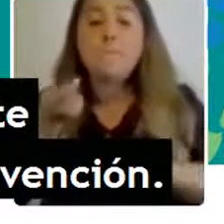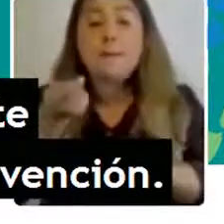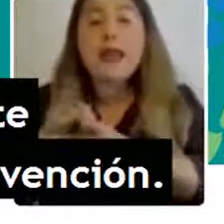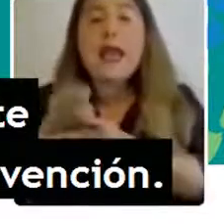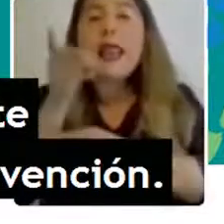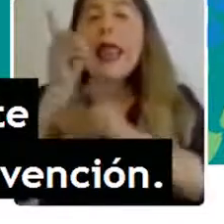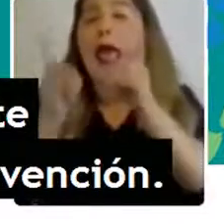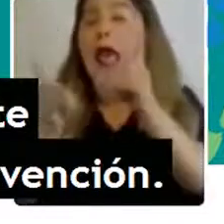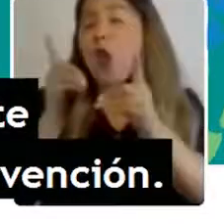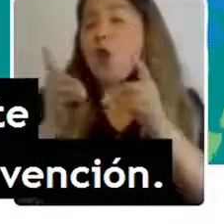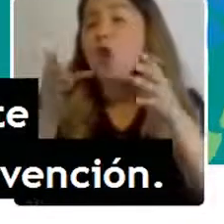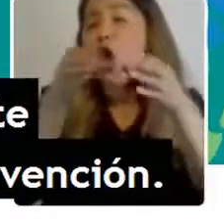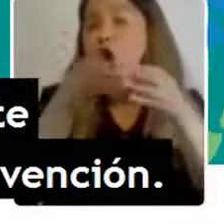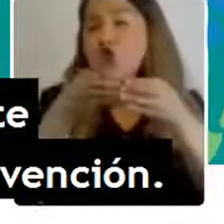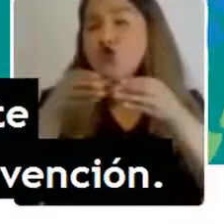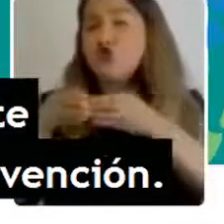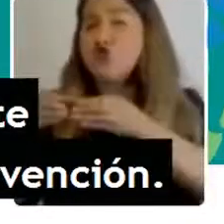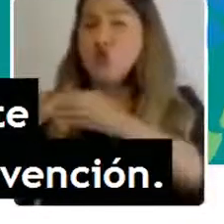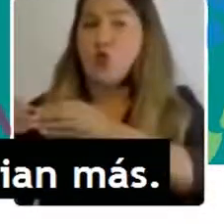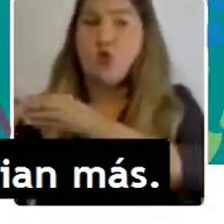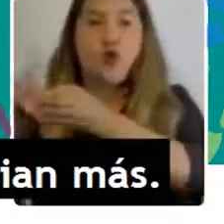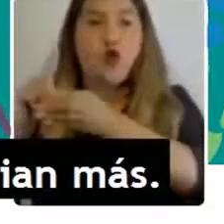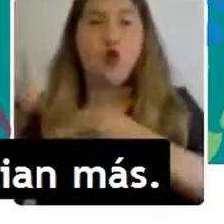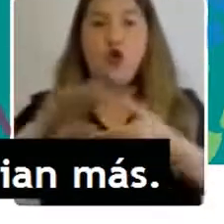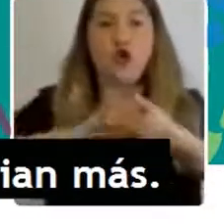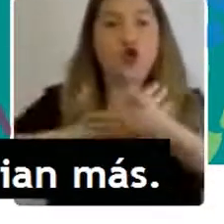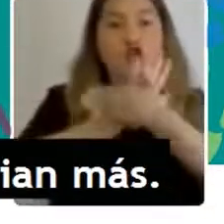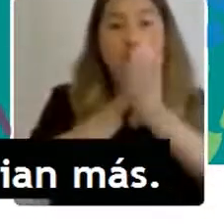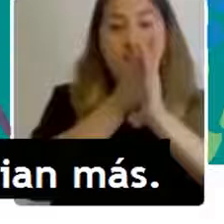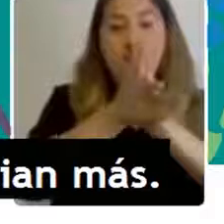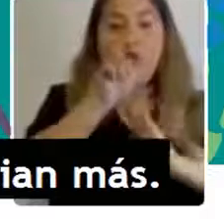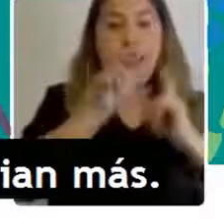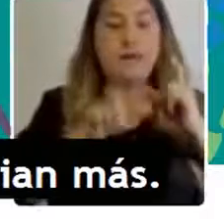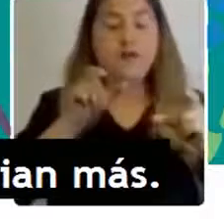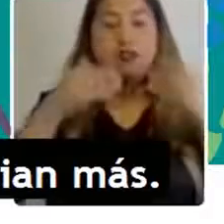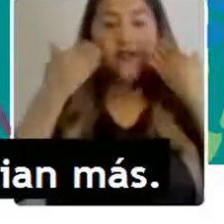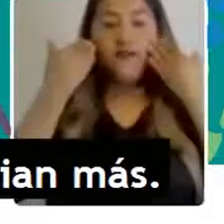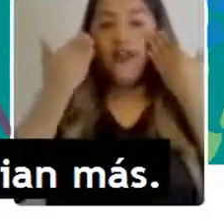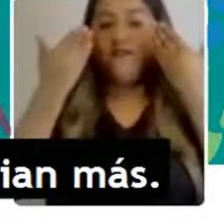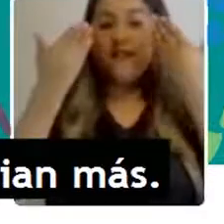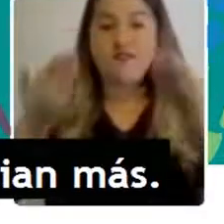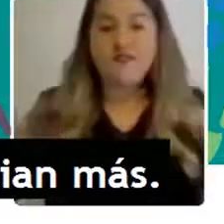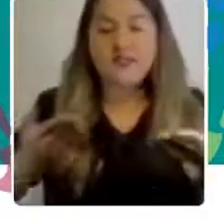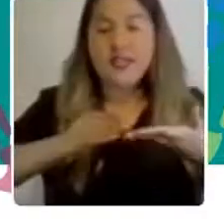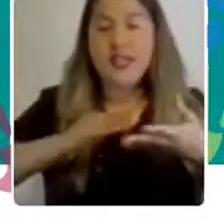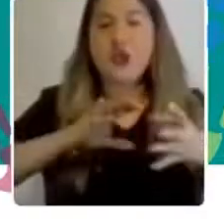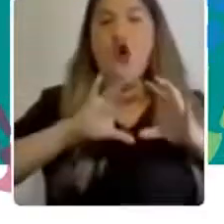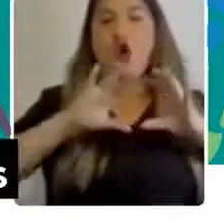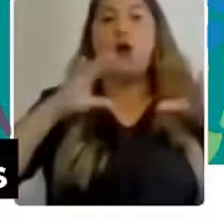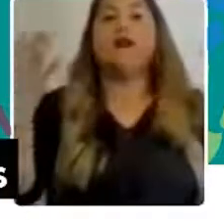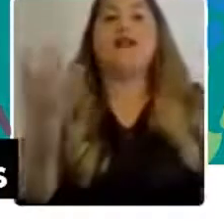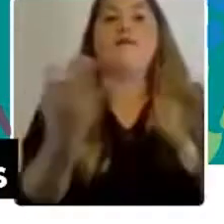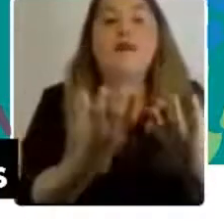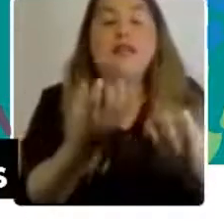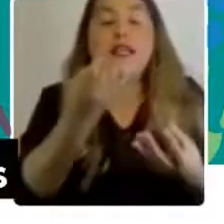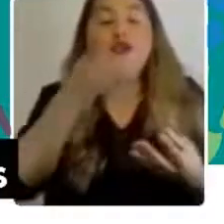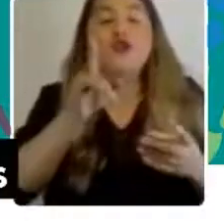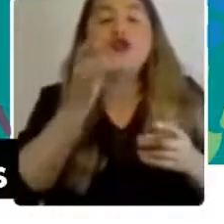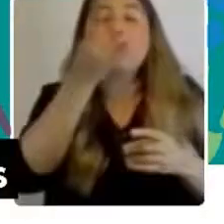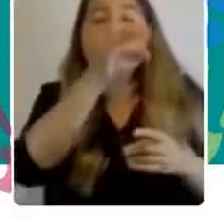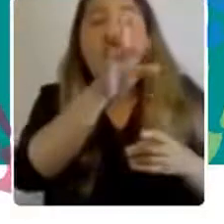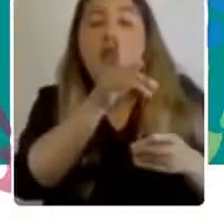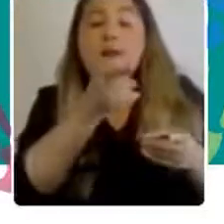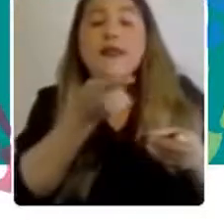van a beneficiar directamente de la intervención, entonces cubramos solamente aquellos que se beneficien más, cobertura con negociación